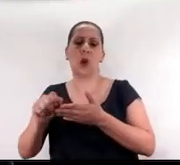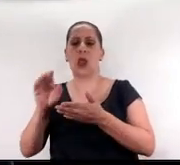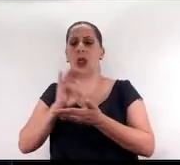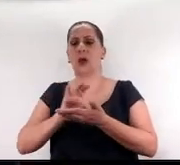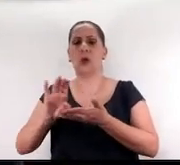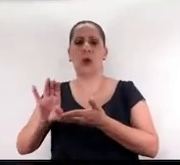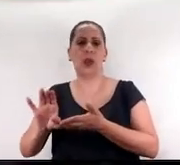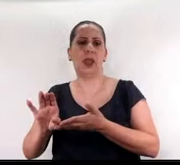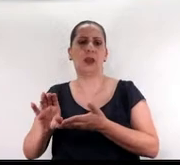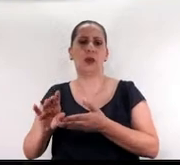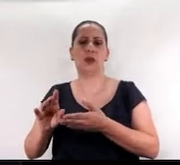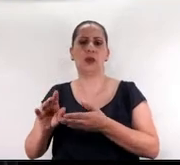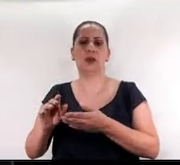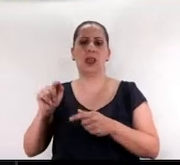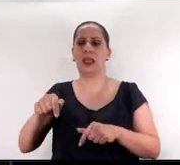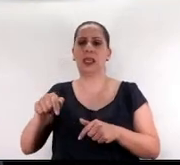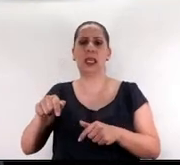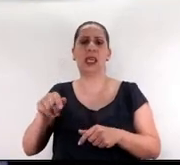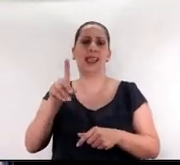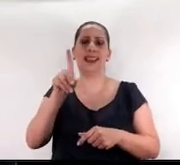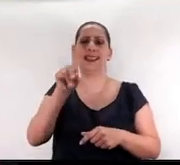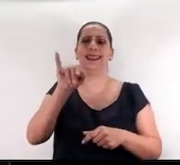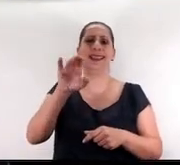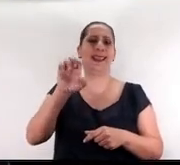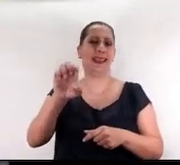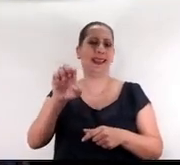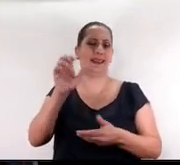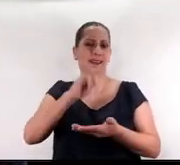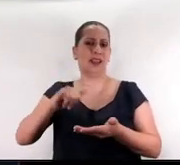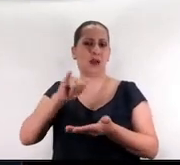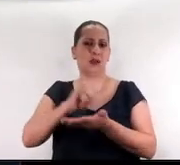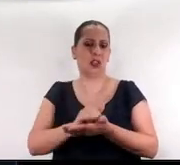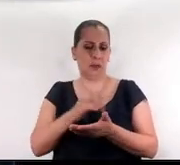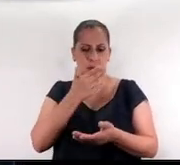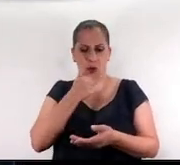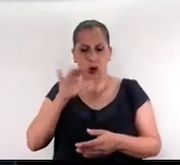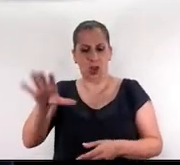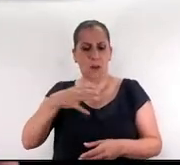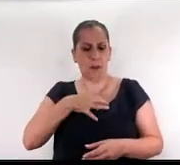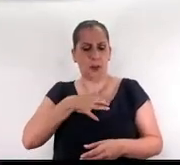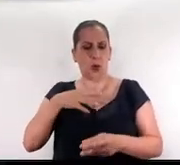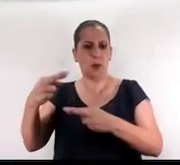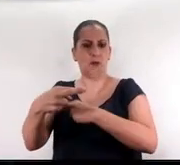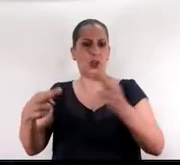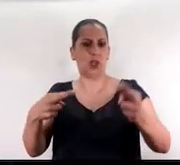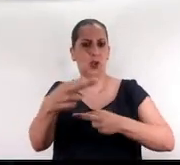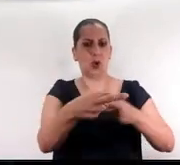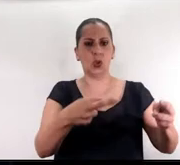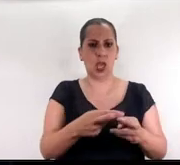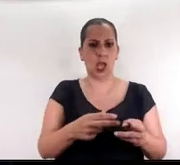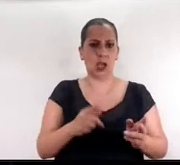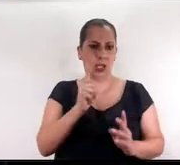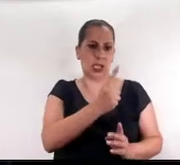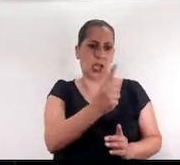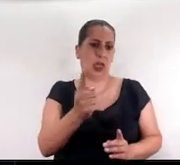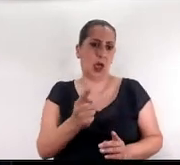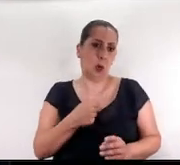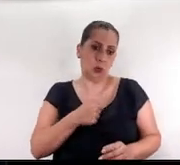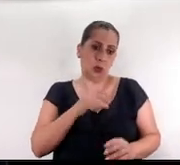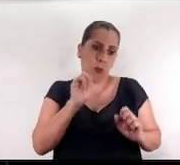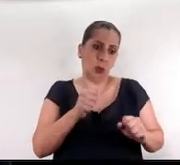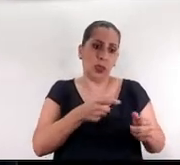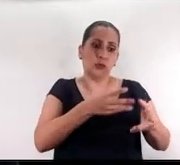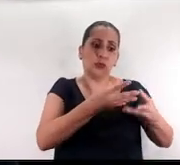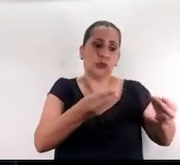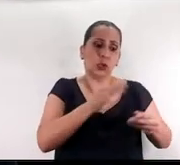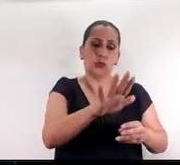colegio en el DIE aquí en San José, cuando se podría hacer en cada regional y que cada palo aguante su vela. Pero entonces, si hay